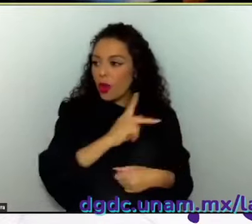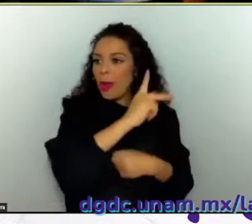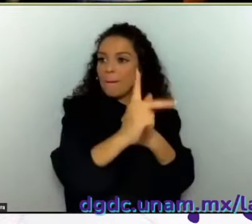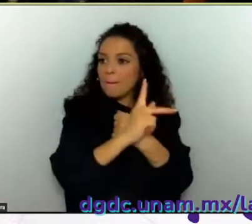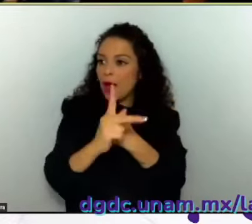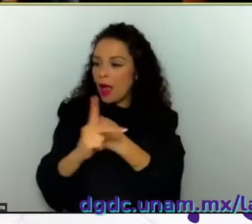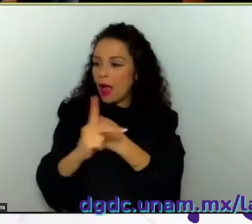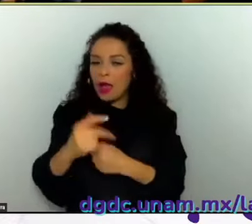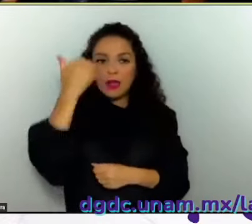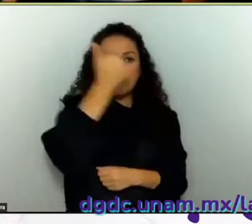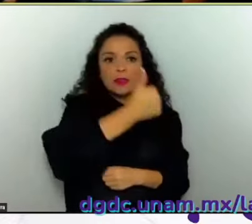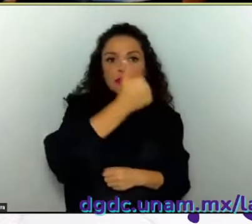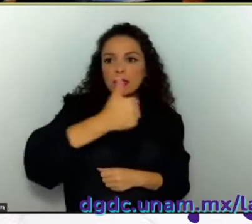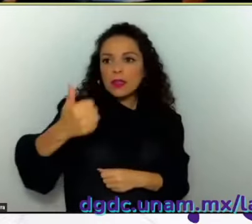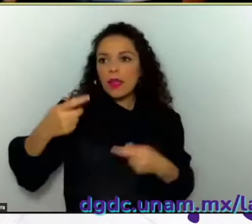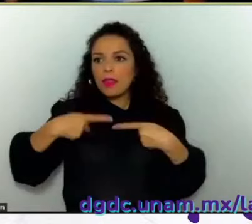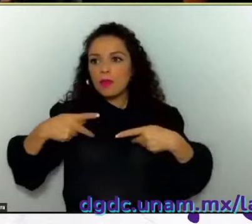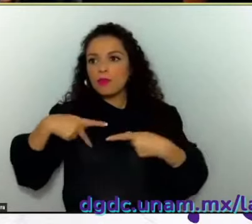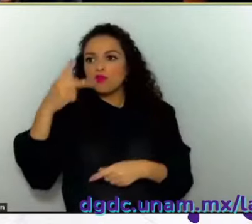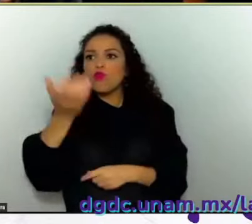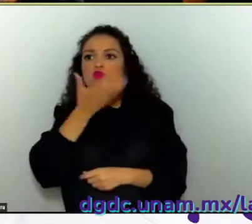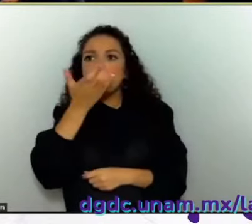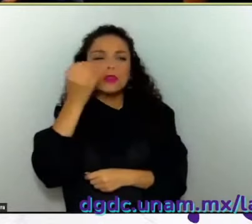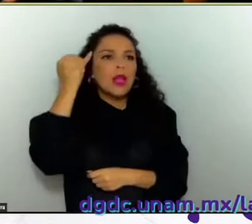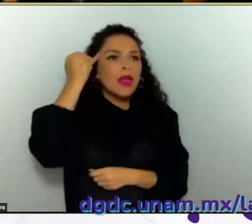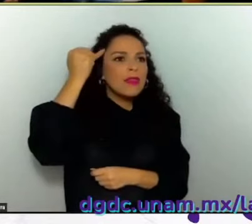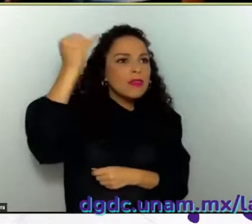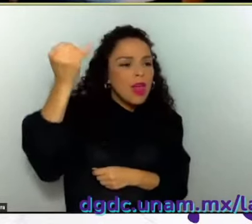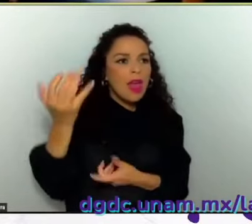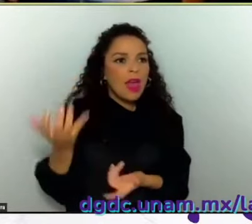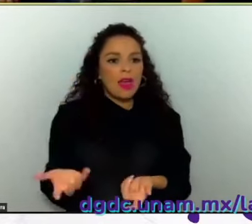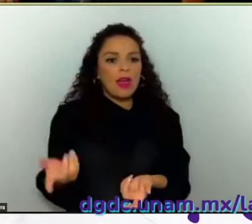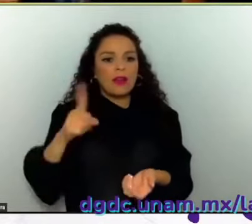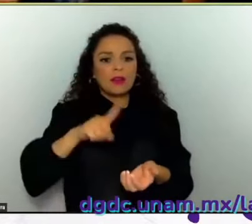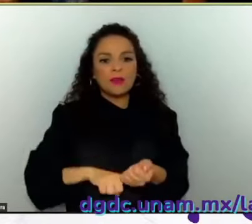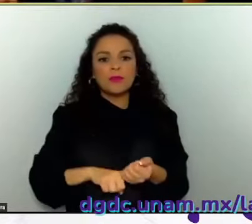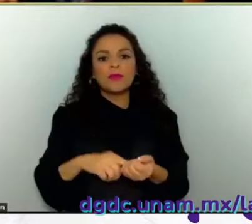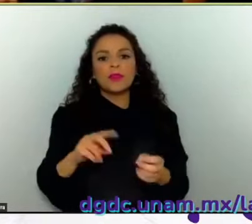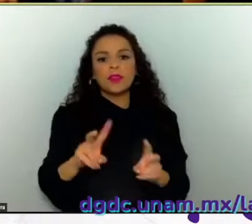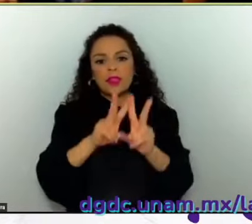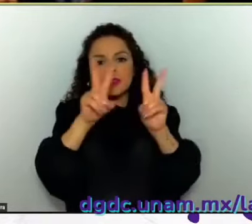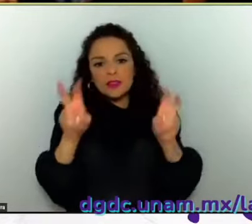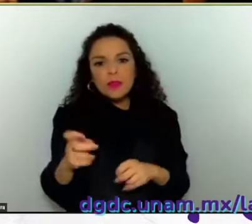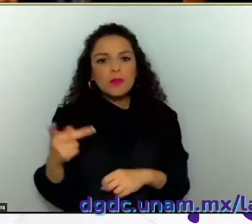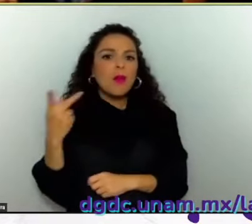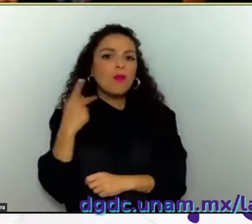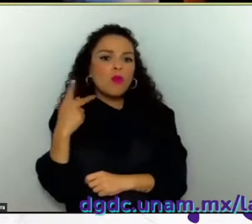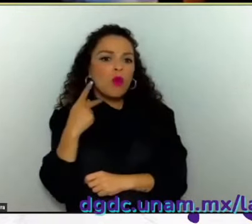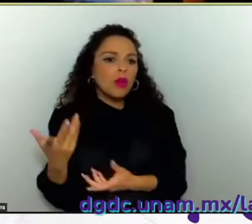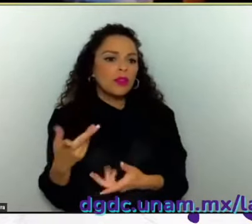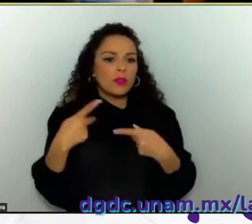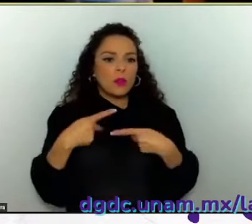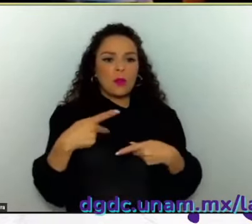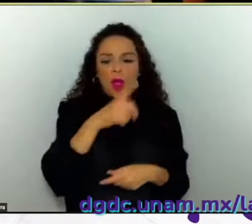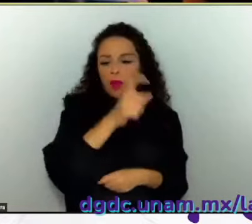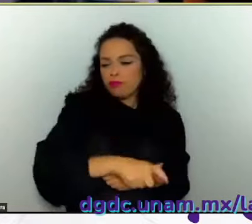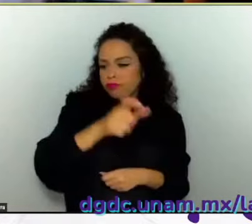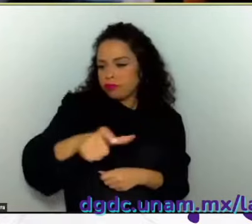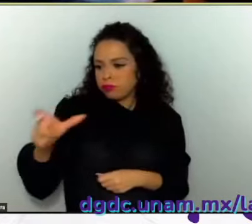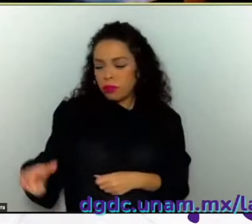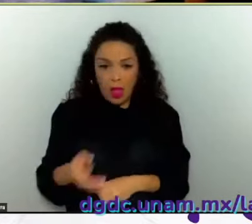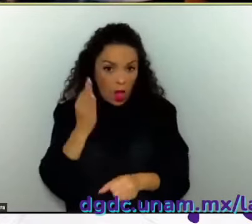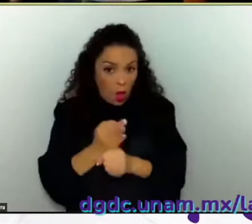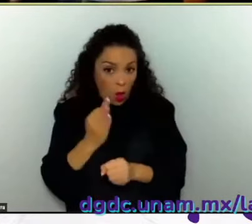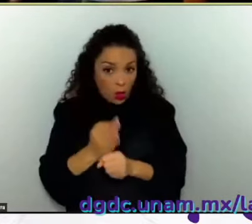ideología de cierta época, los roces políticos de ciertos personajes, etcétera. Y aunque vivimos en otra época y